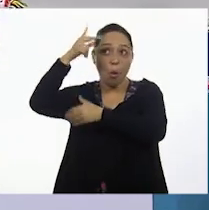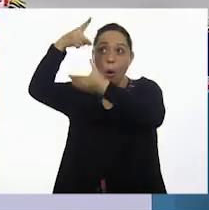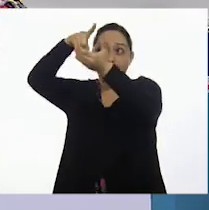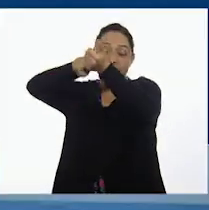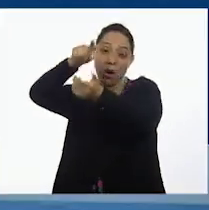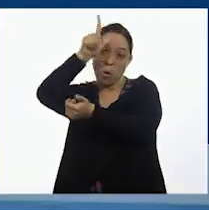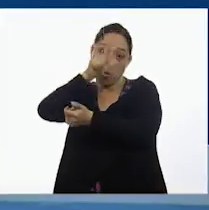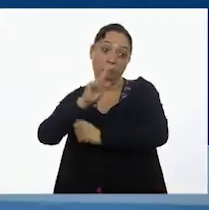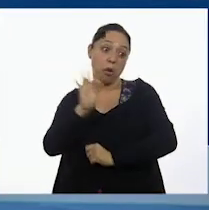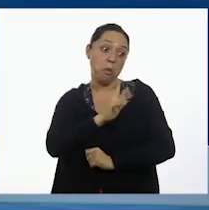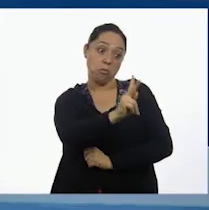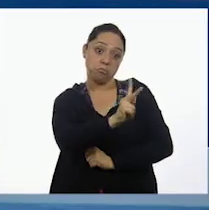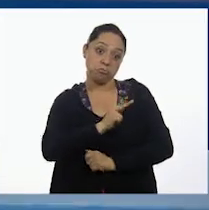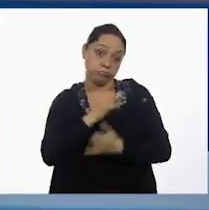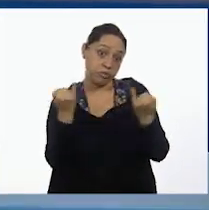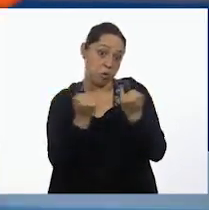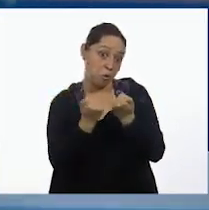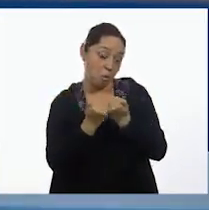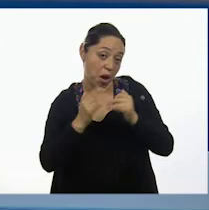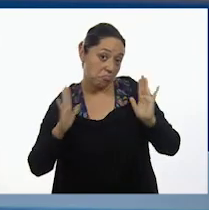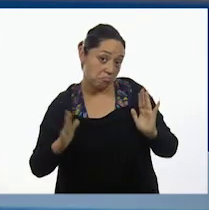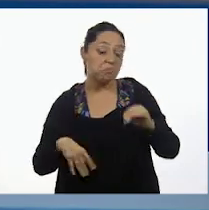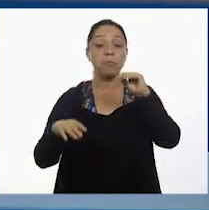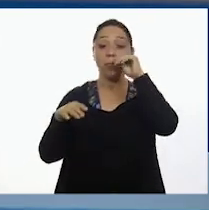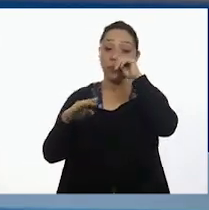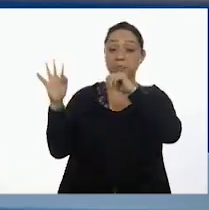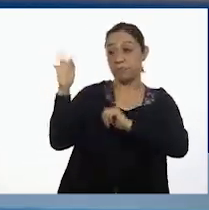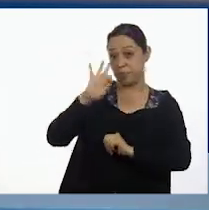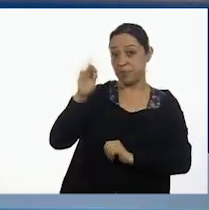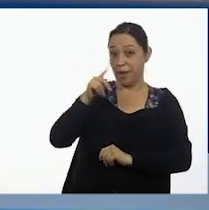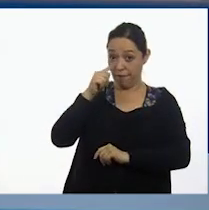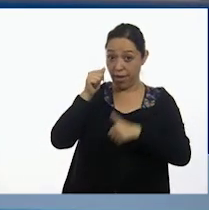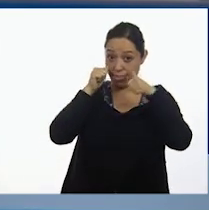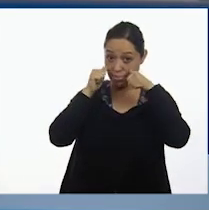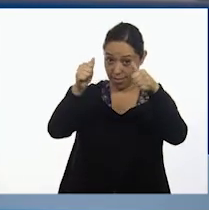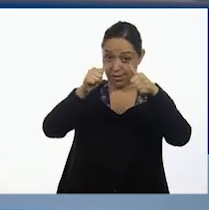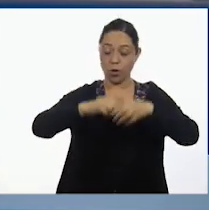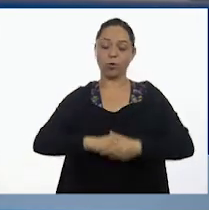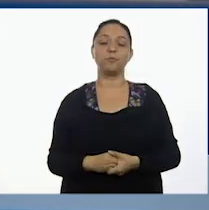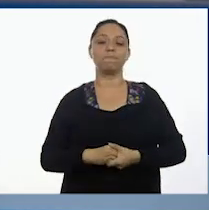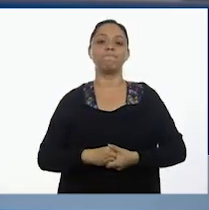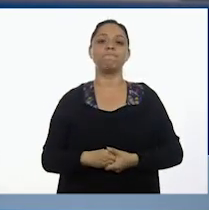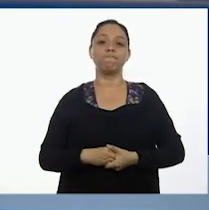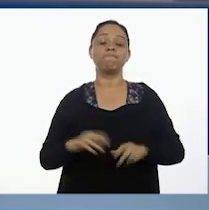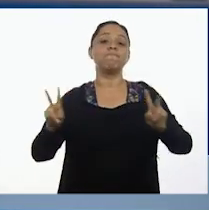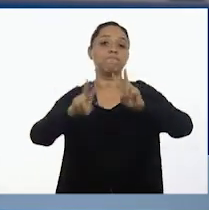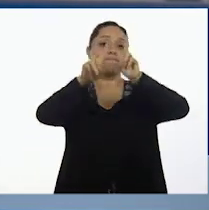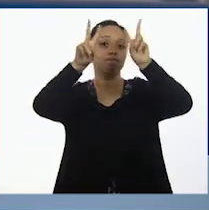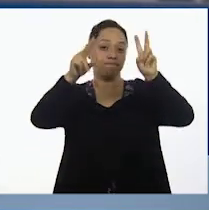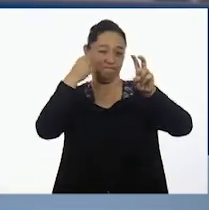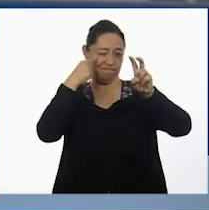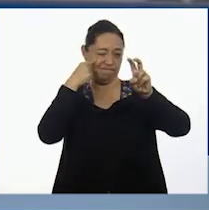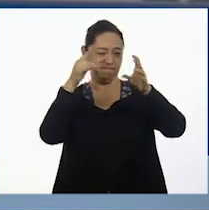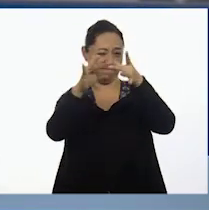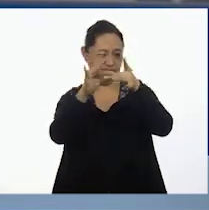contaron a ti. Ah, puede ser. Bueno, muy bien. Pongan mucha atención. La leyenda dice así.